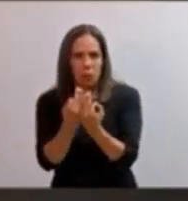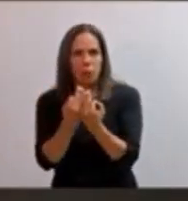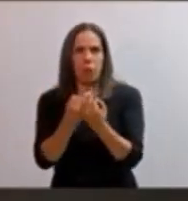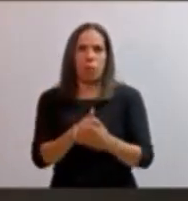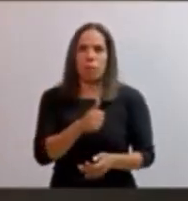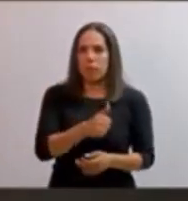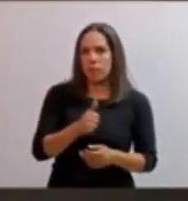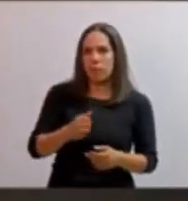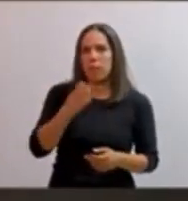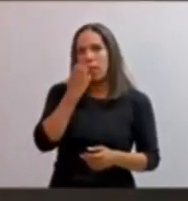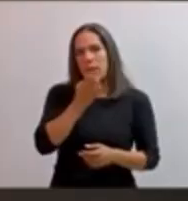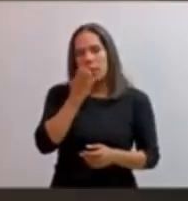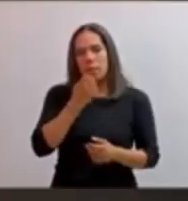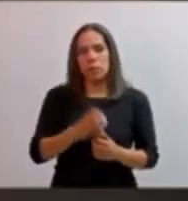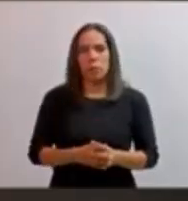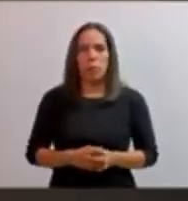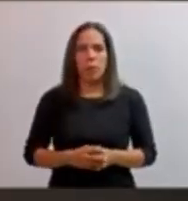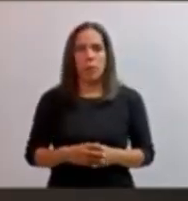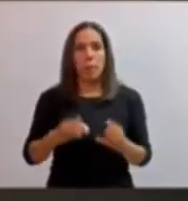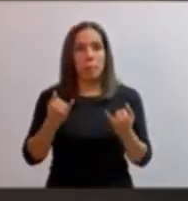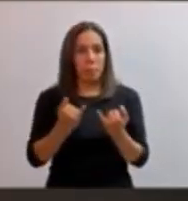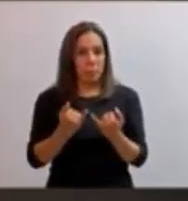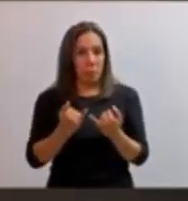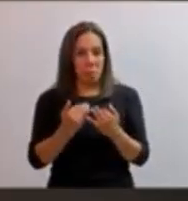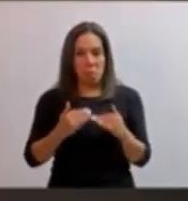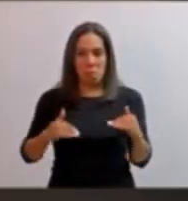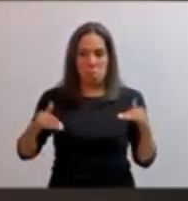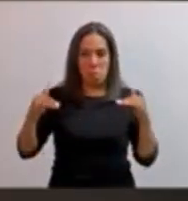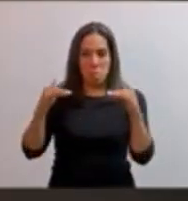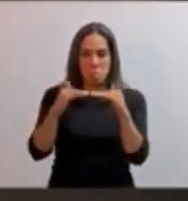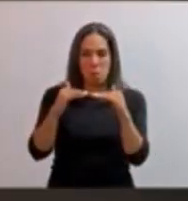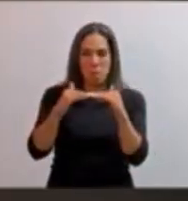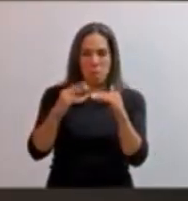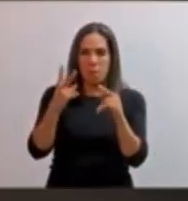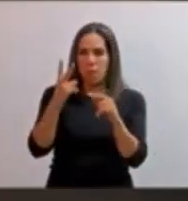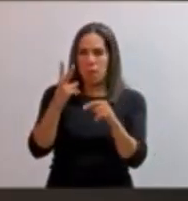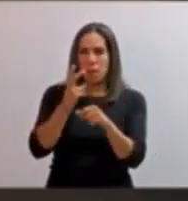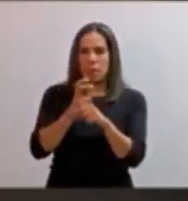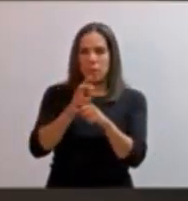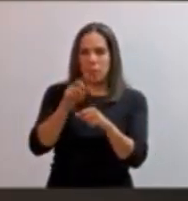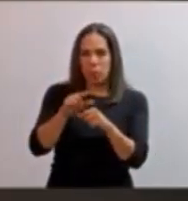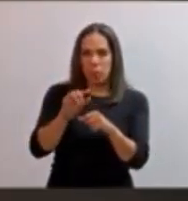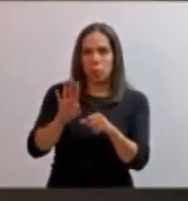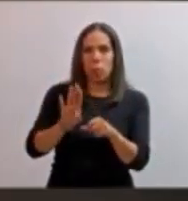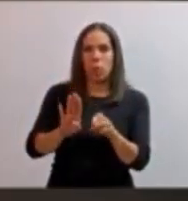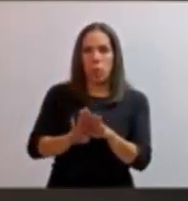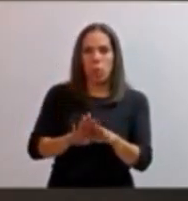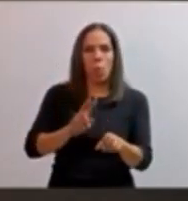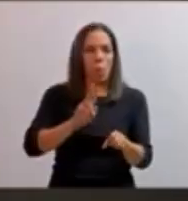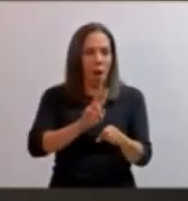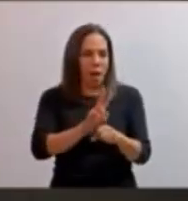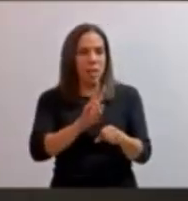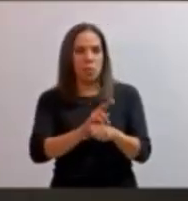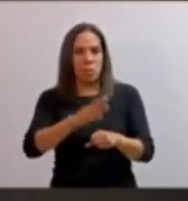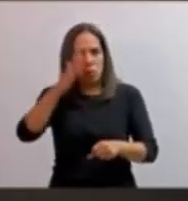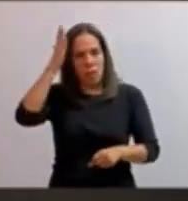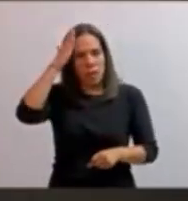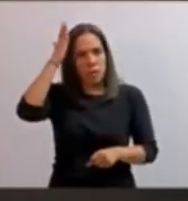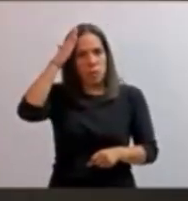escuelas. También en esta resignificación de la figura del supervisor como un líder pedagógico,